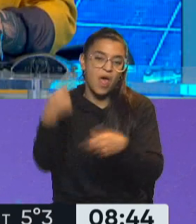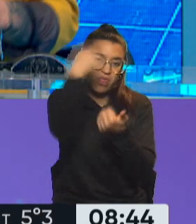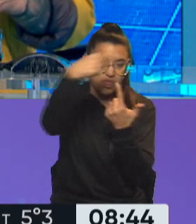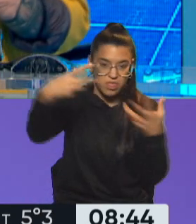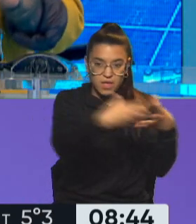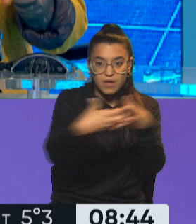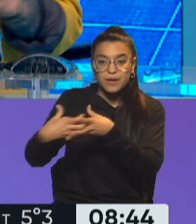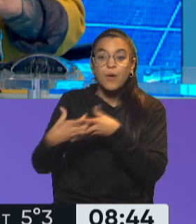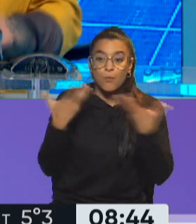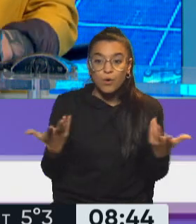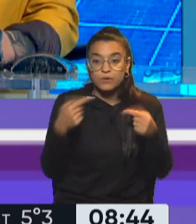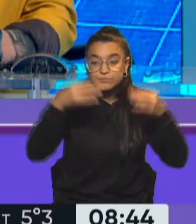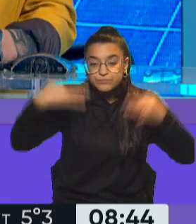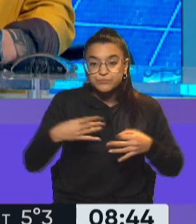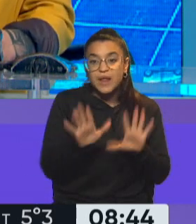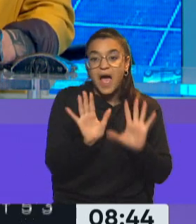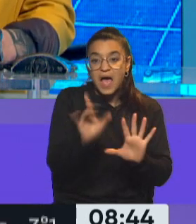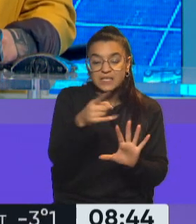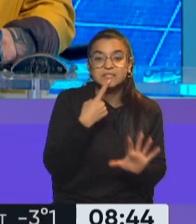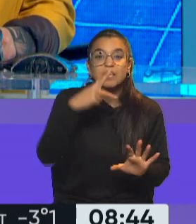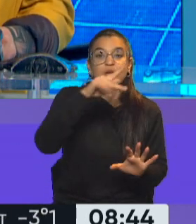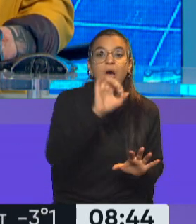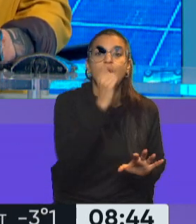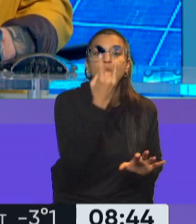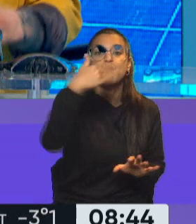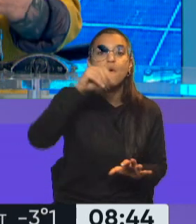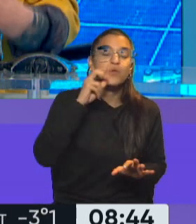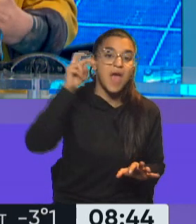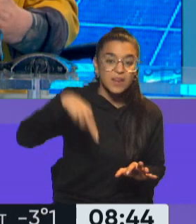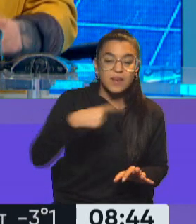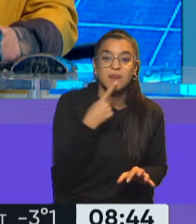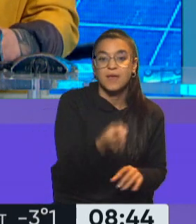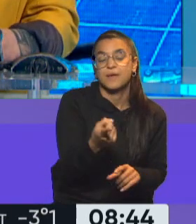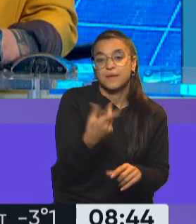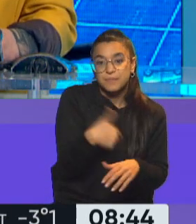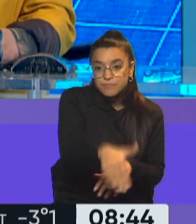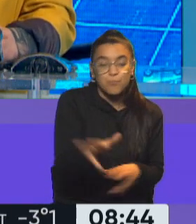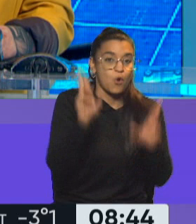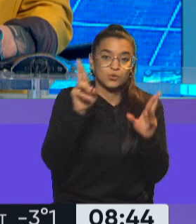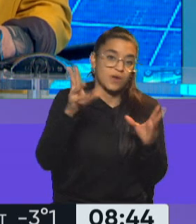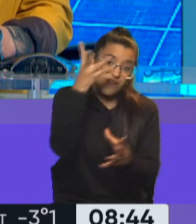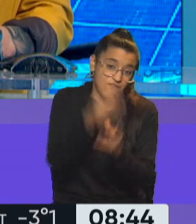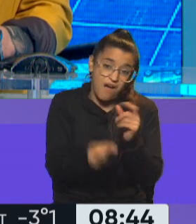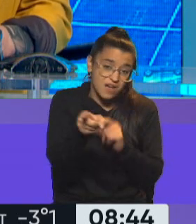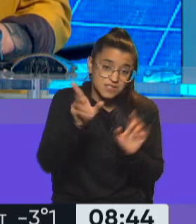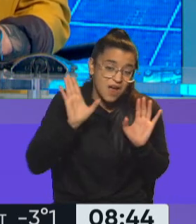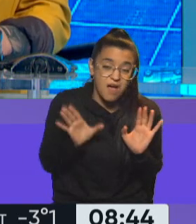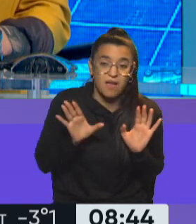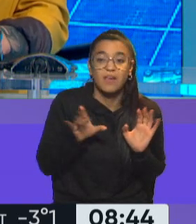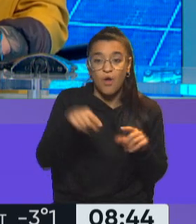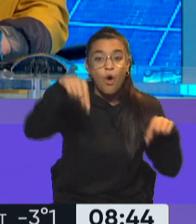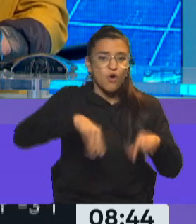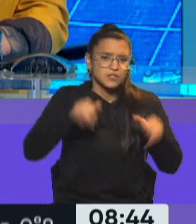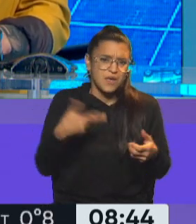que, bueno, se metía de esta manera Cambourian en un pronóstico que, por suerte, no se cumplió. Hoy sí hay